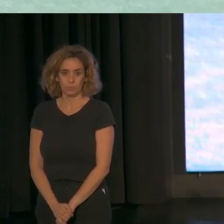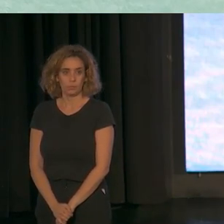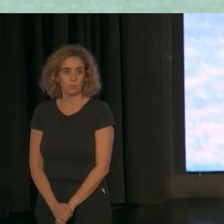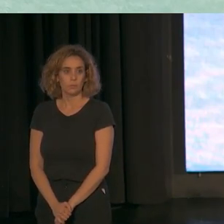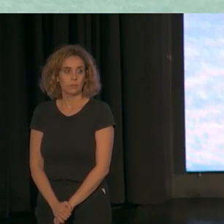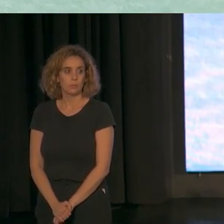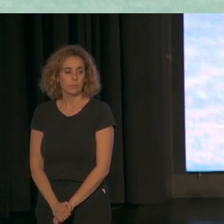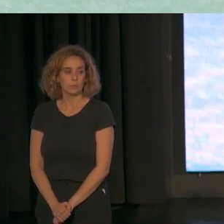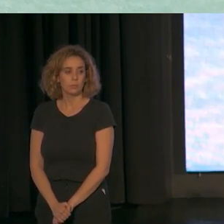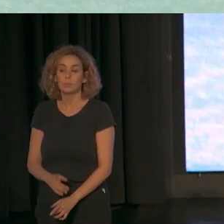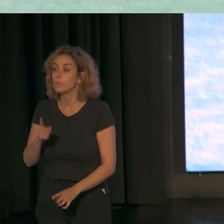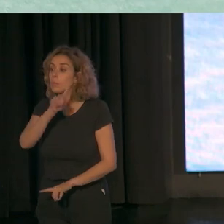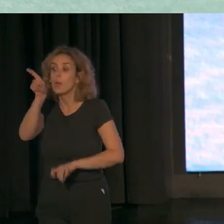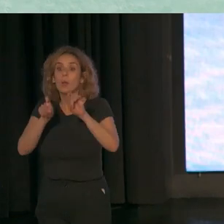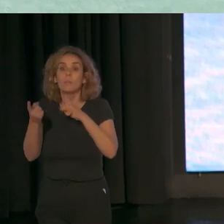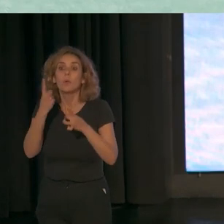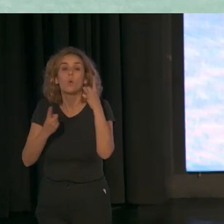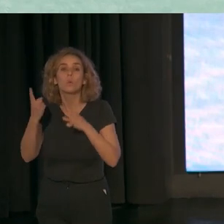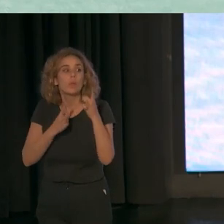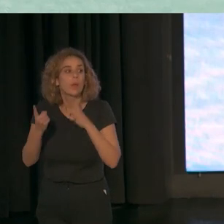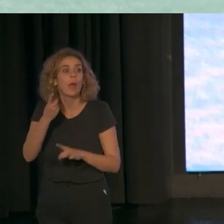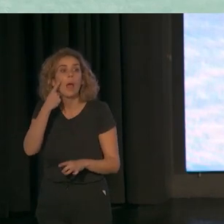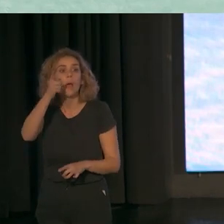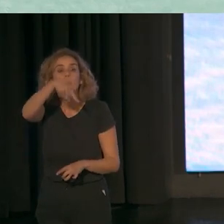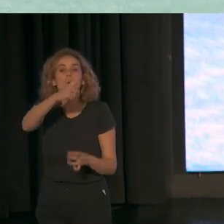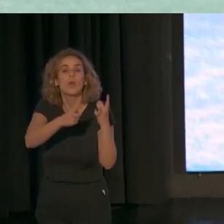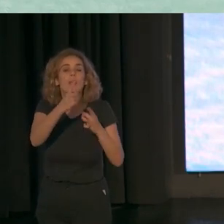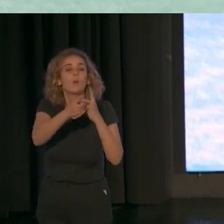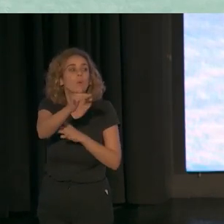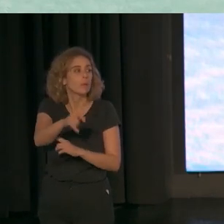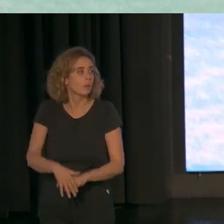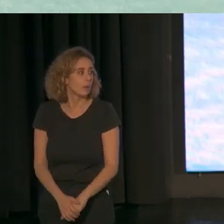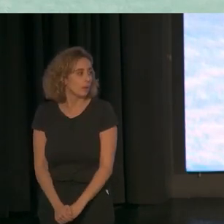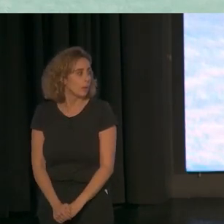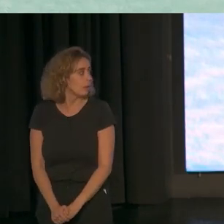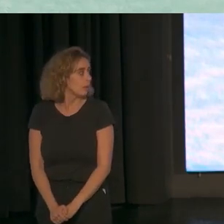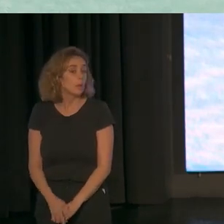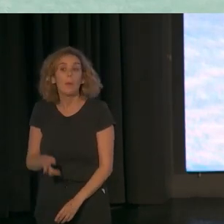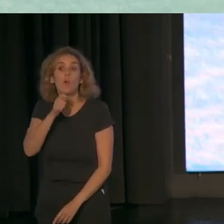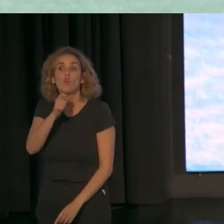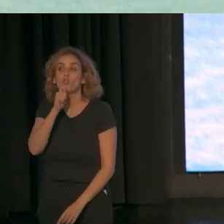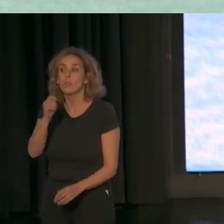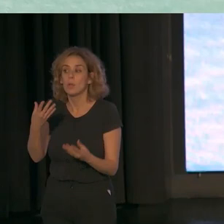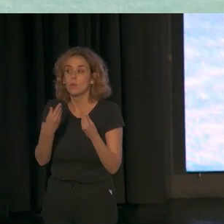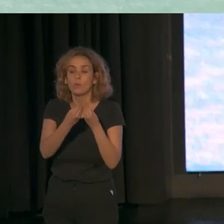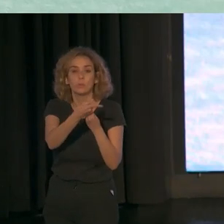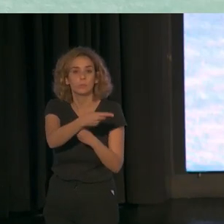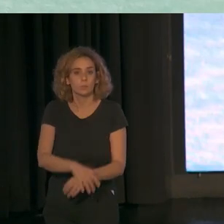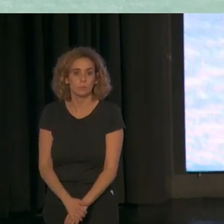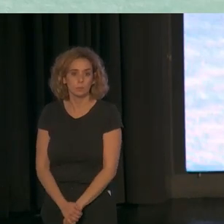ver alguna preguntita Ay mira por ahí hay una pregunta van con el micrófono